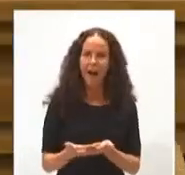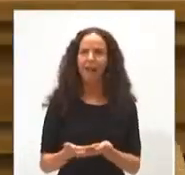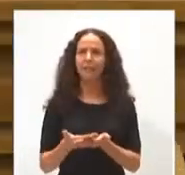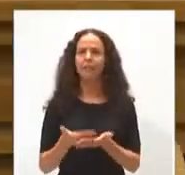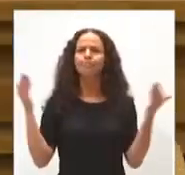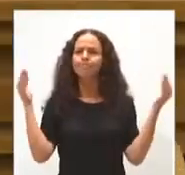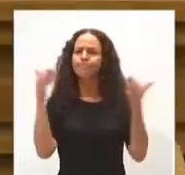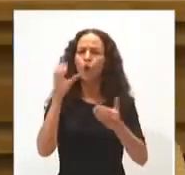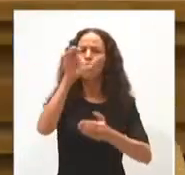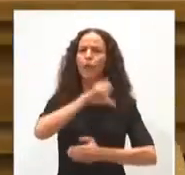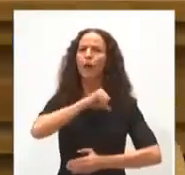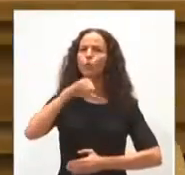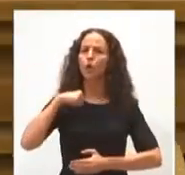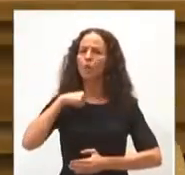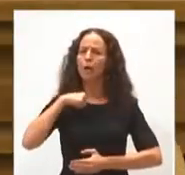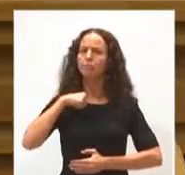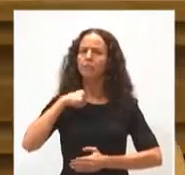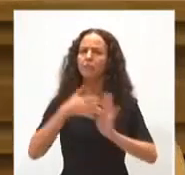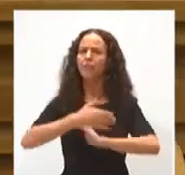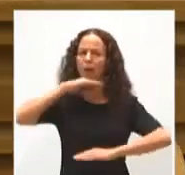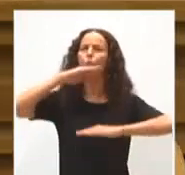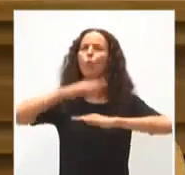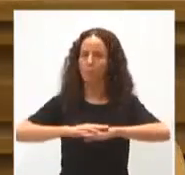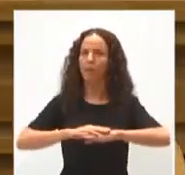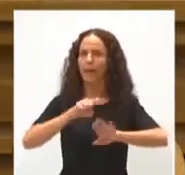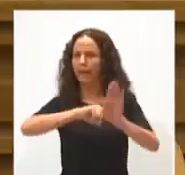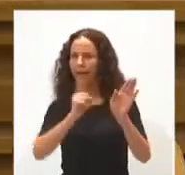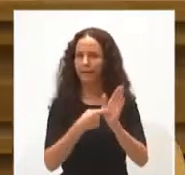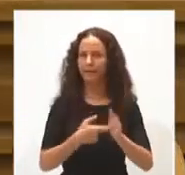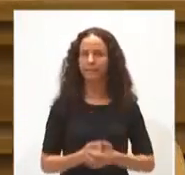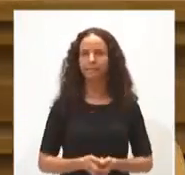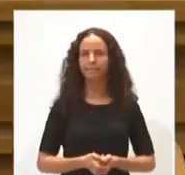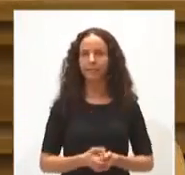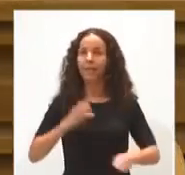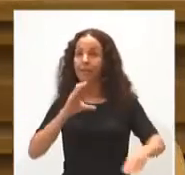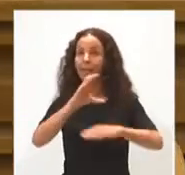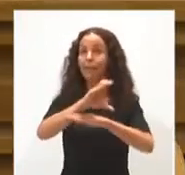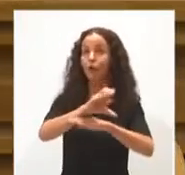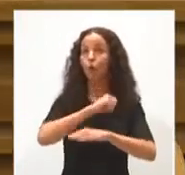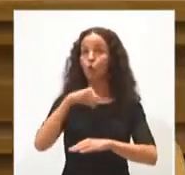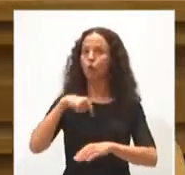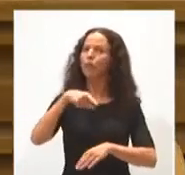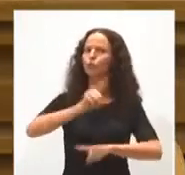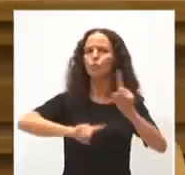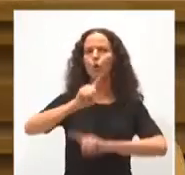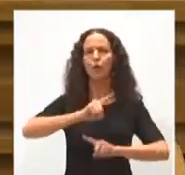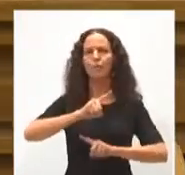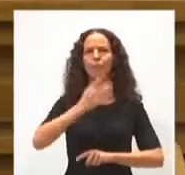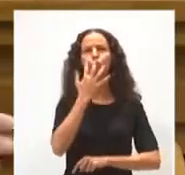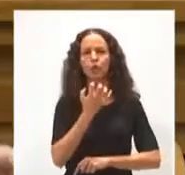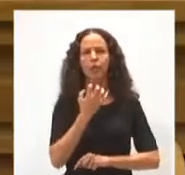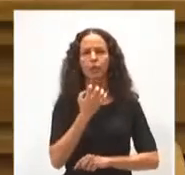una comunidad cumplidora en su conjunto la financiación autonómica es un problema muy serio como bien